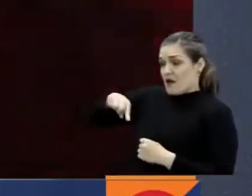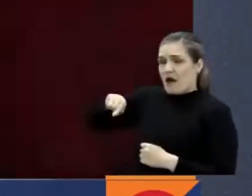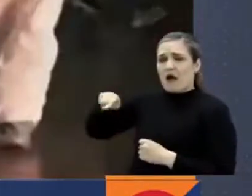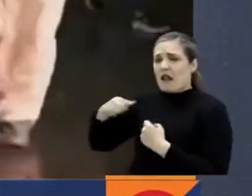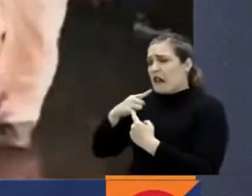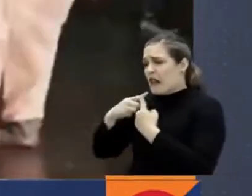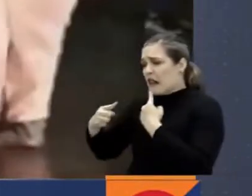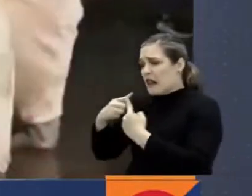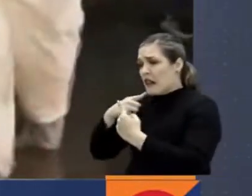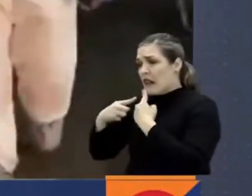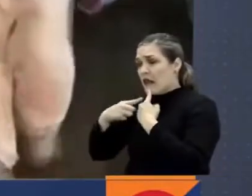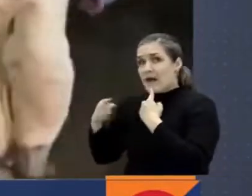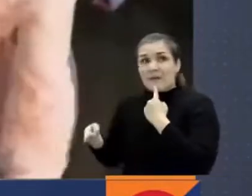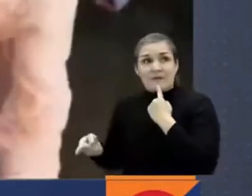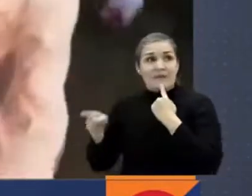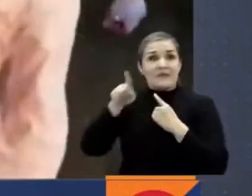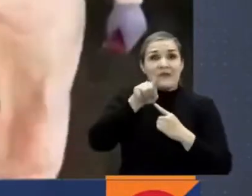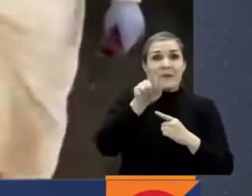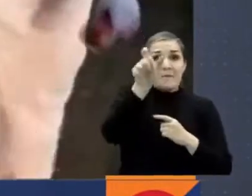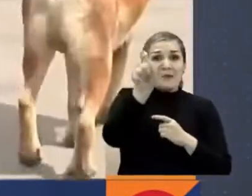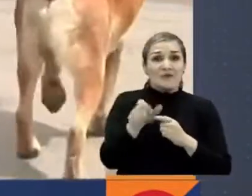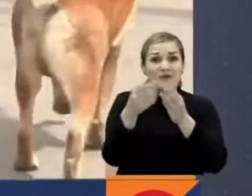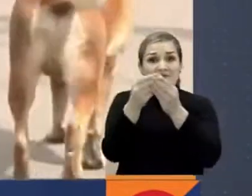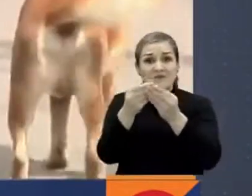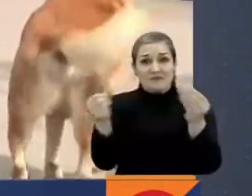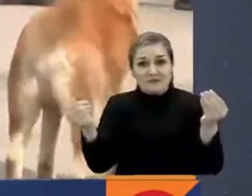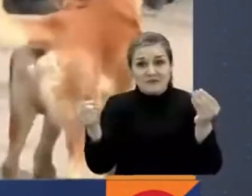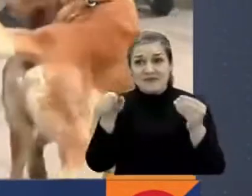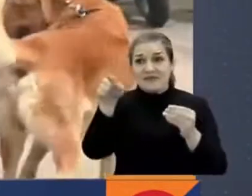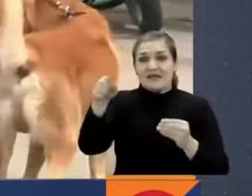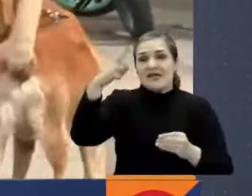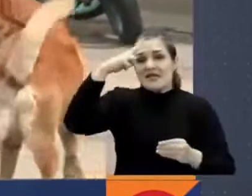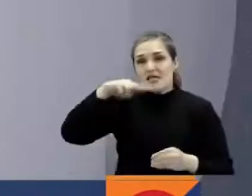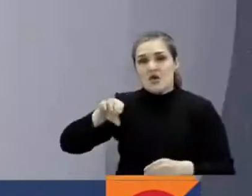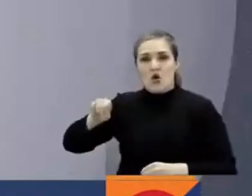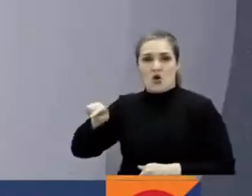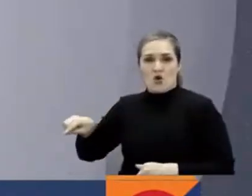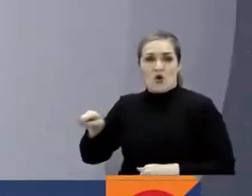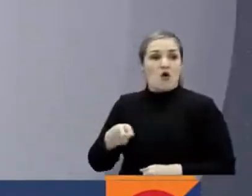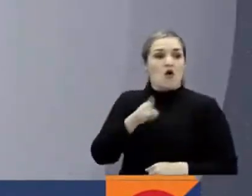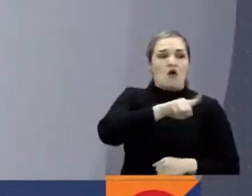y sobrino de uno de los desaparecidos y de los fallecidos.